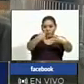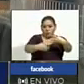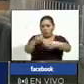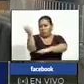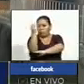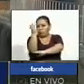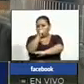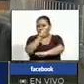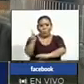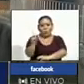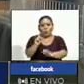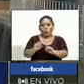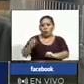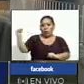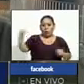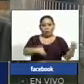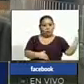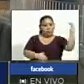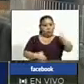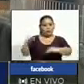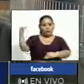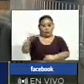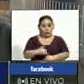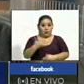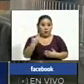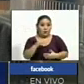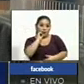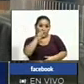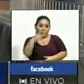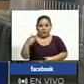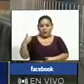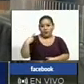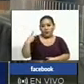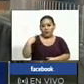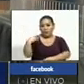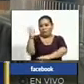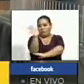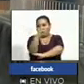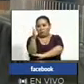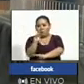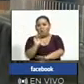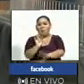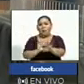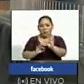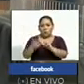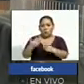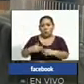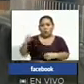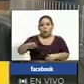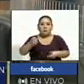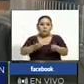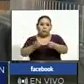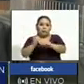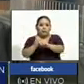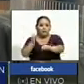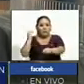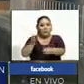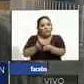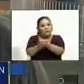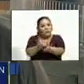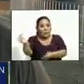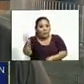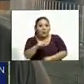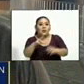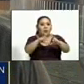prohíbe el ingreso de salvadoreños al país. El mismo director de Migración asegura que algunos salvadoreños viajaron vía ferry desde Nicaragua para